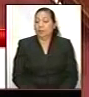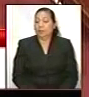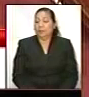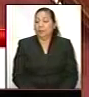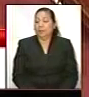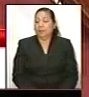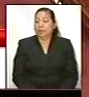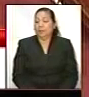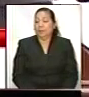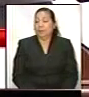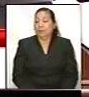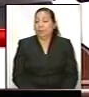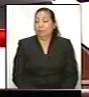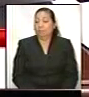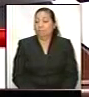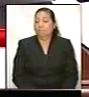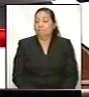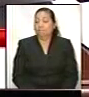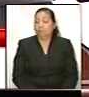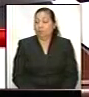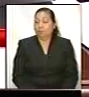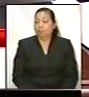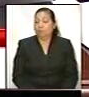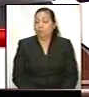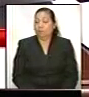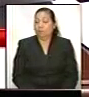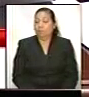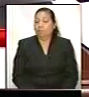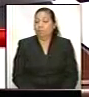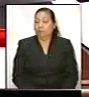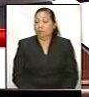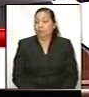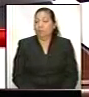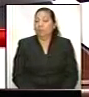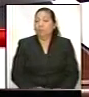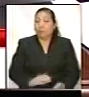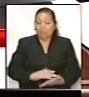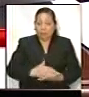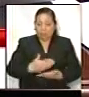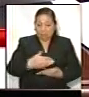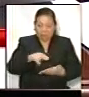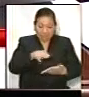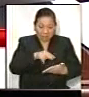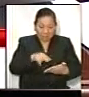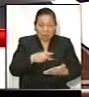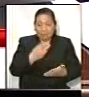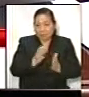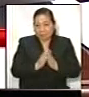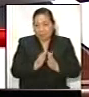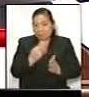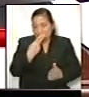El texto sustitutorio ya se encuentra en sus tabletas. Sírvanse los congresistas poder revisarlo.